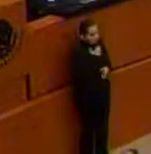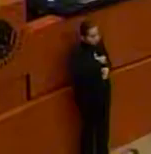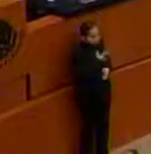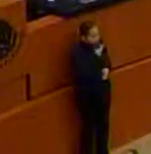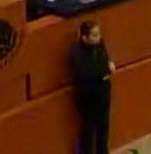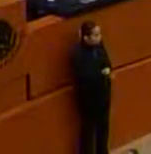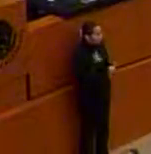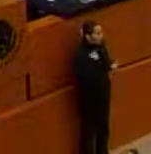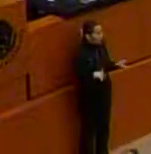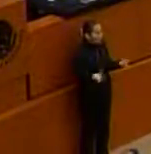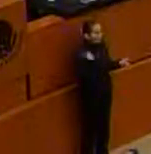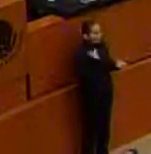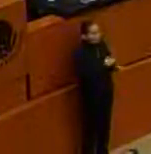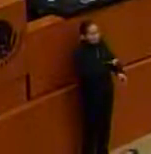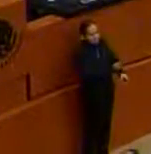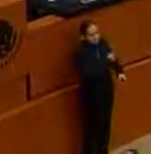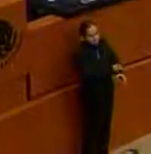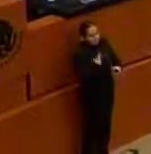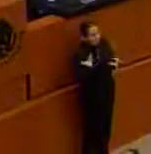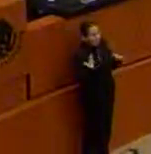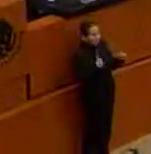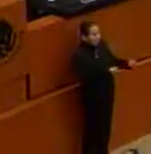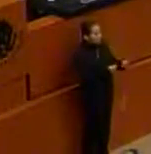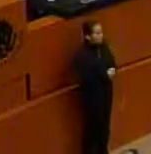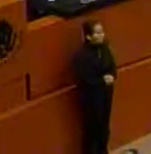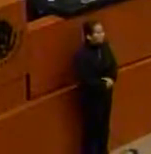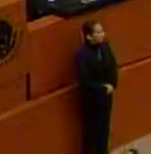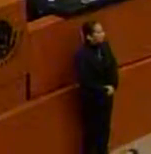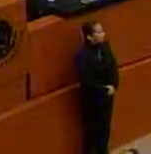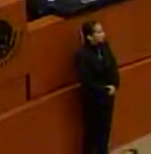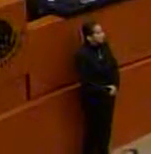injustos, burocráticos y costosos.